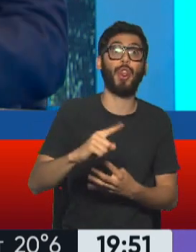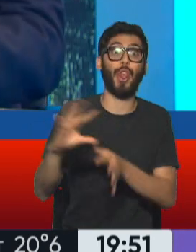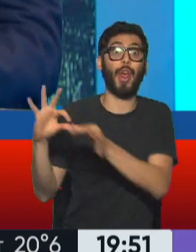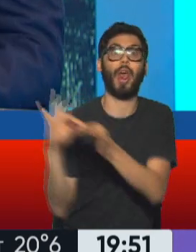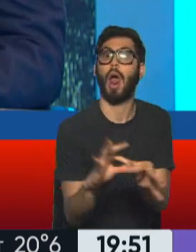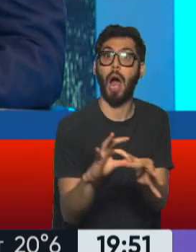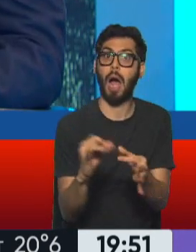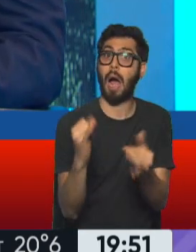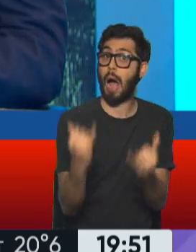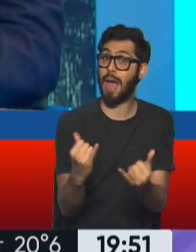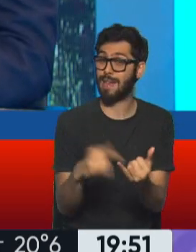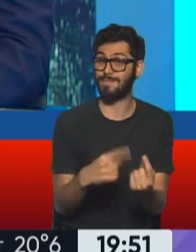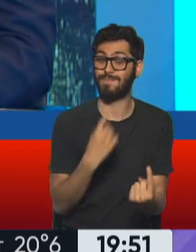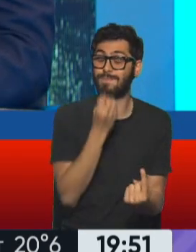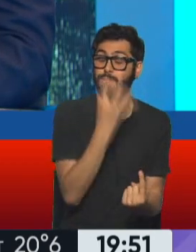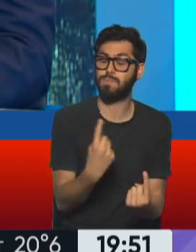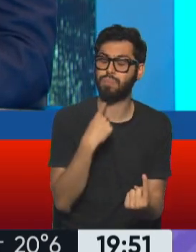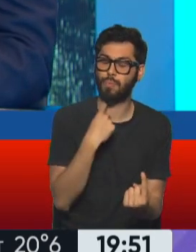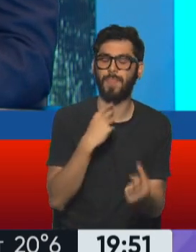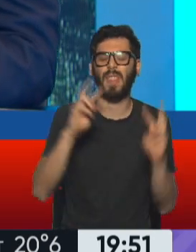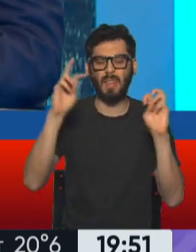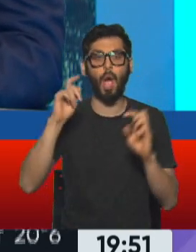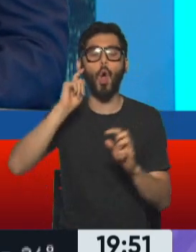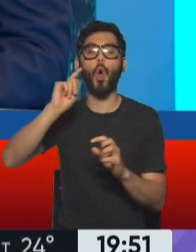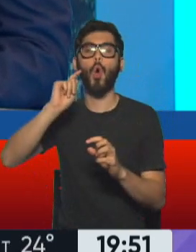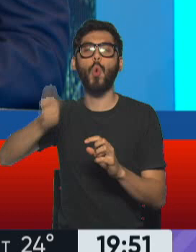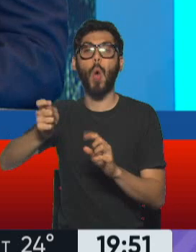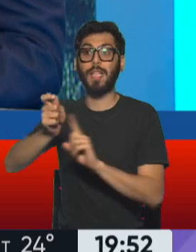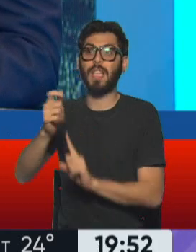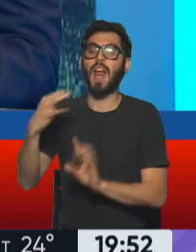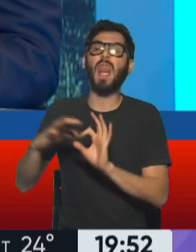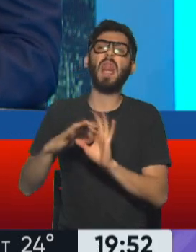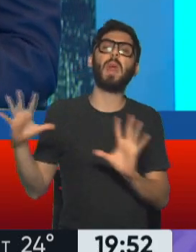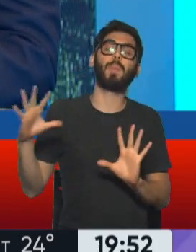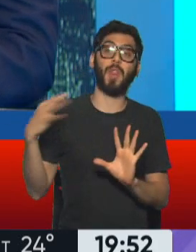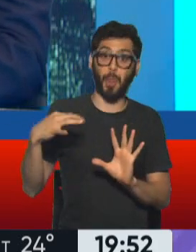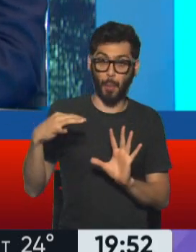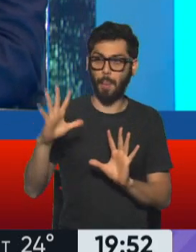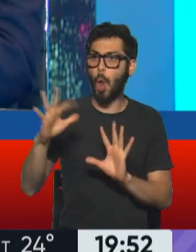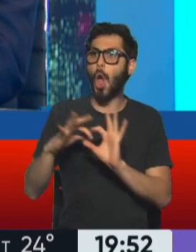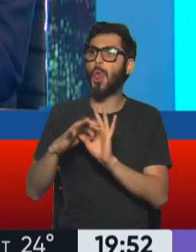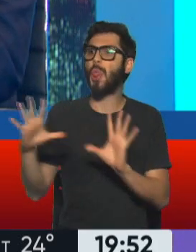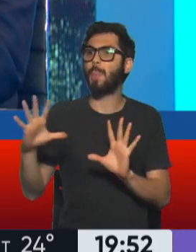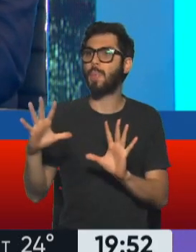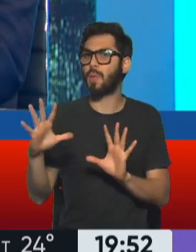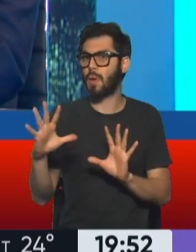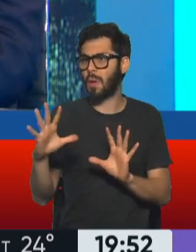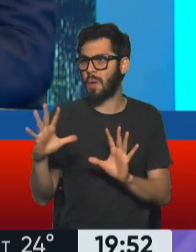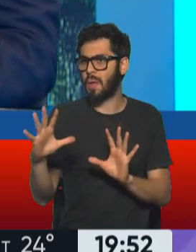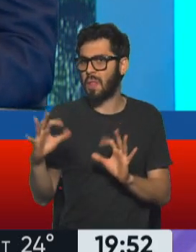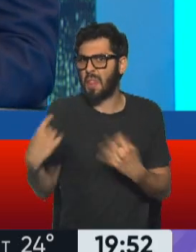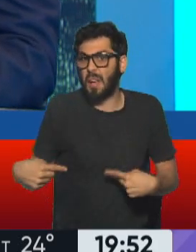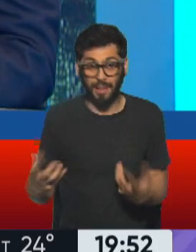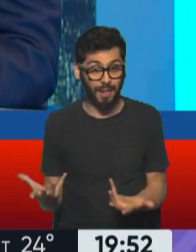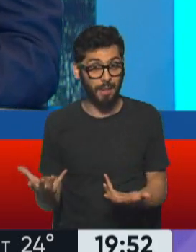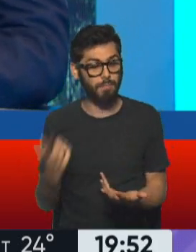viene negando, la independencia de los jueces. Cuando se habla de la independencia de los jueces, habrá que preguntarse, ¿independientes de qué o de quién? Porque